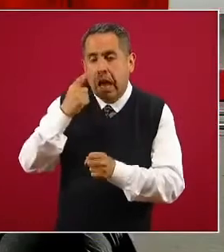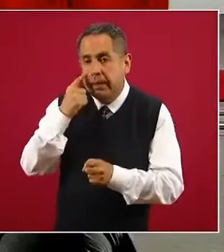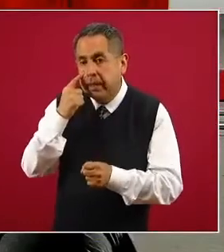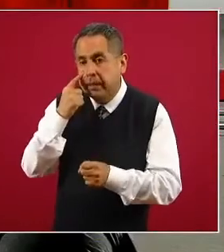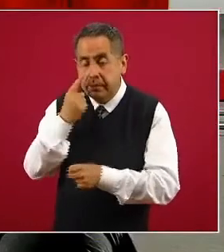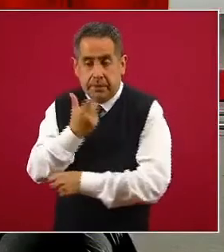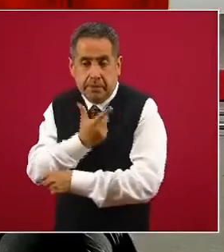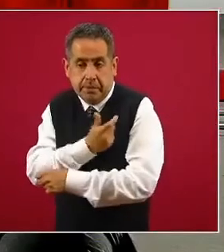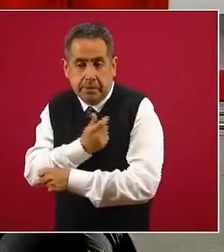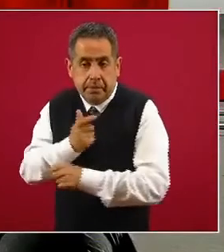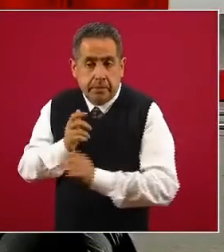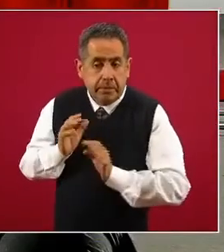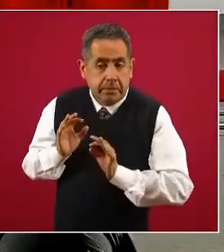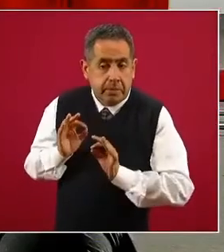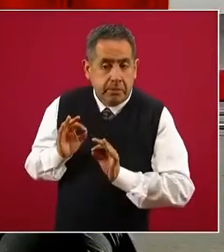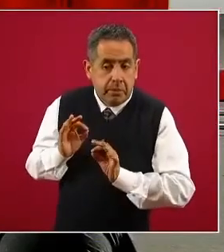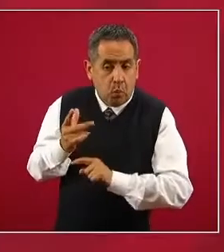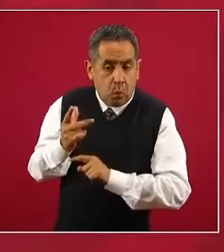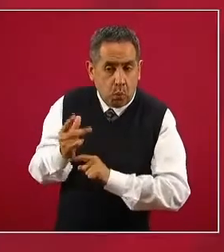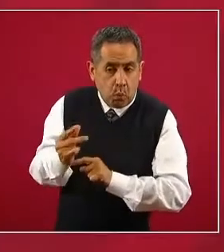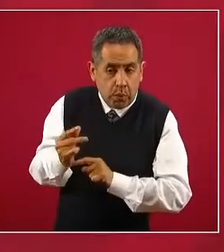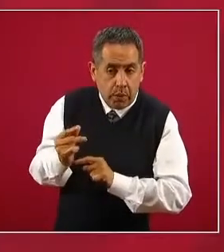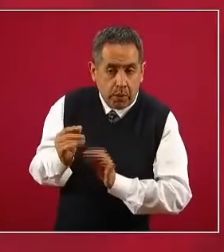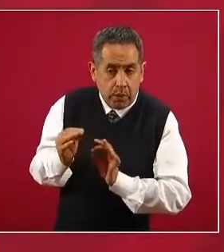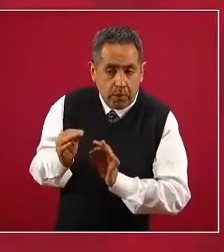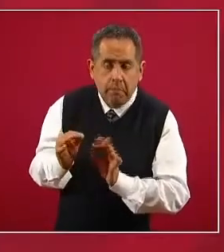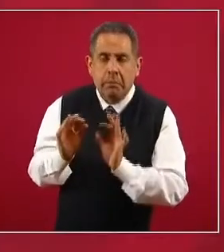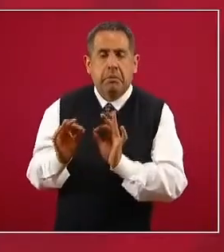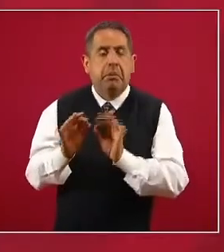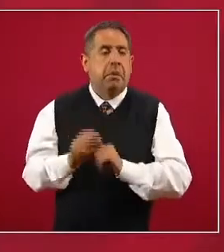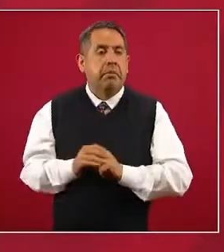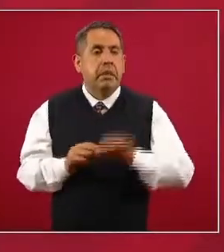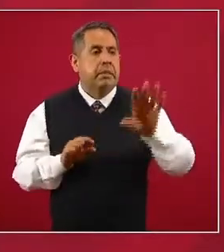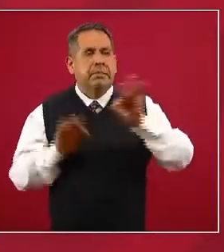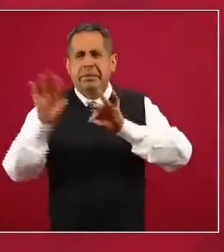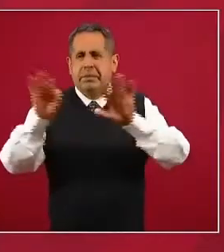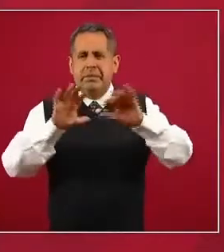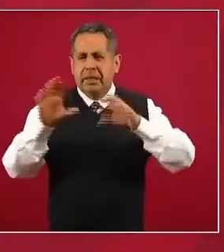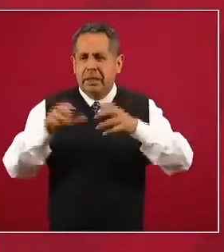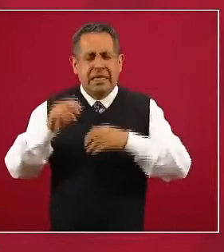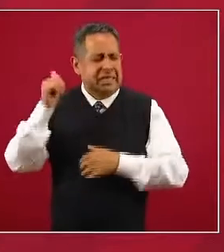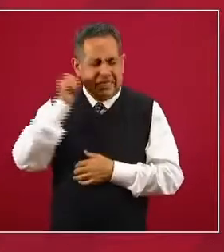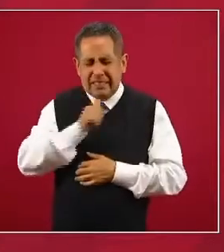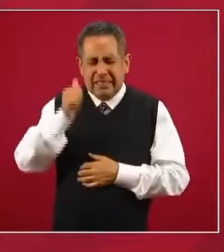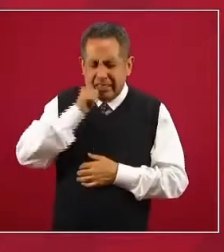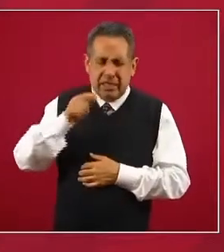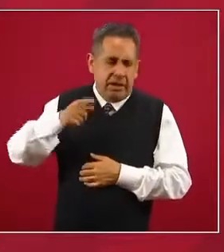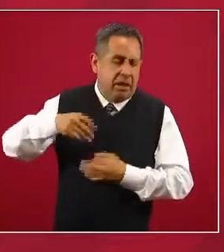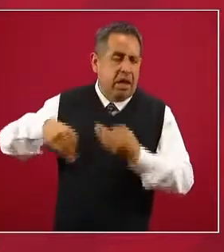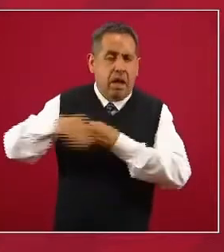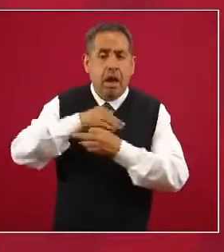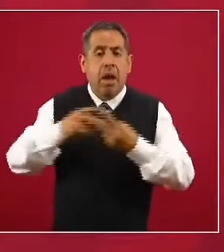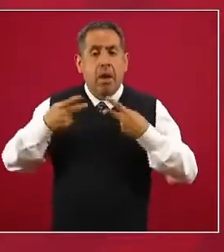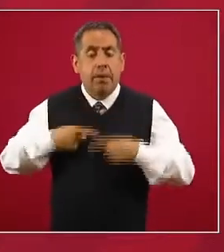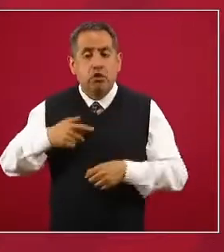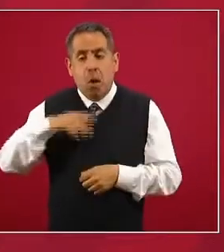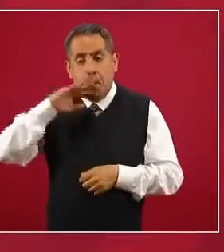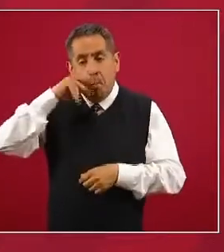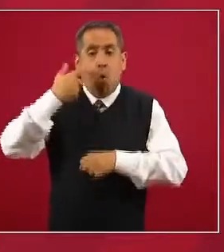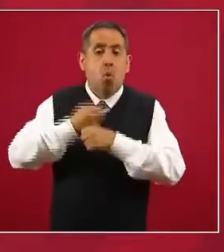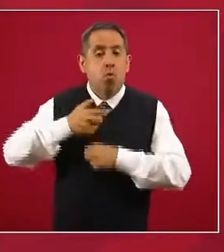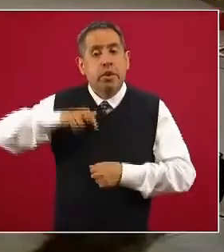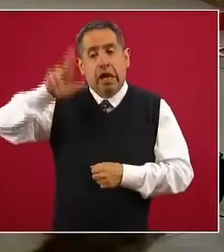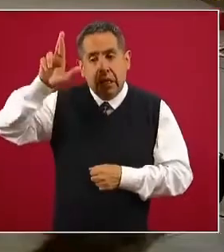principal y generalmente se reclutan siempre, en todas las condiciones, personas